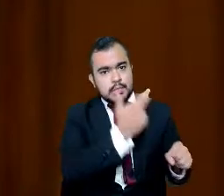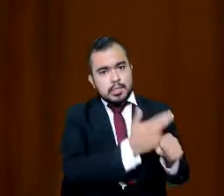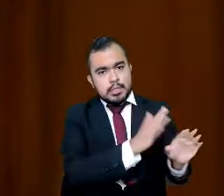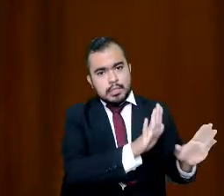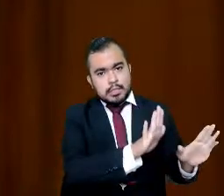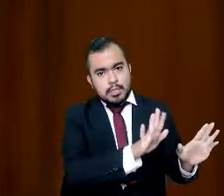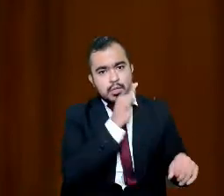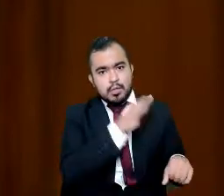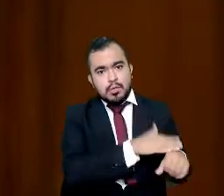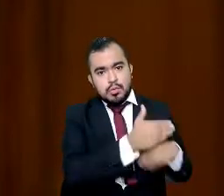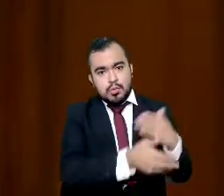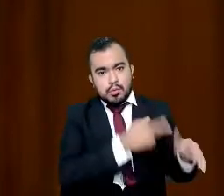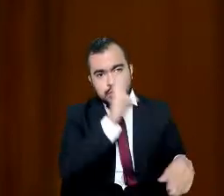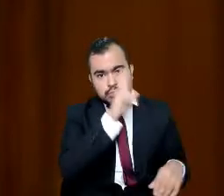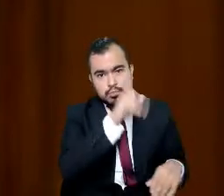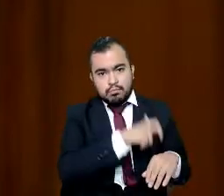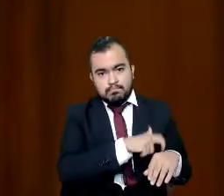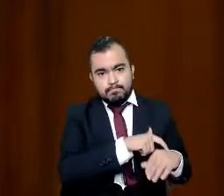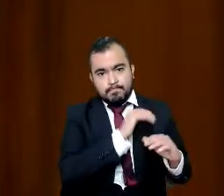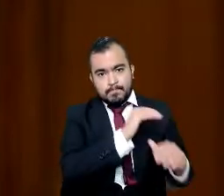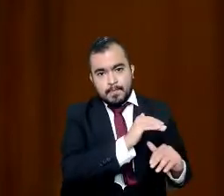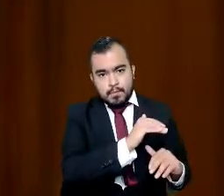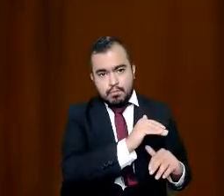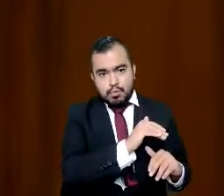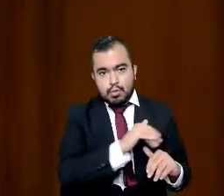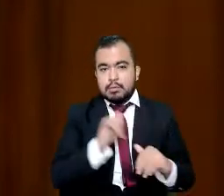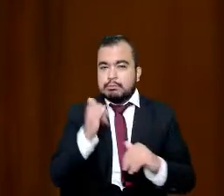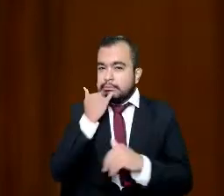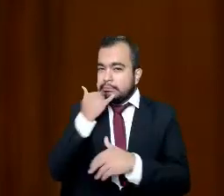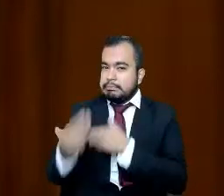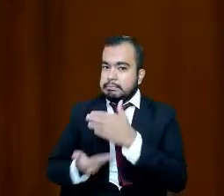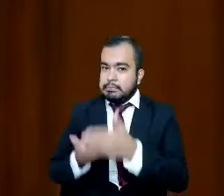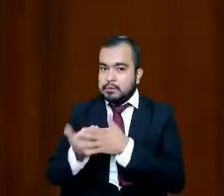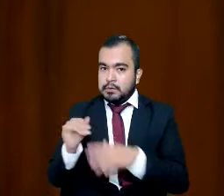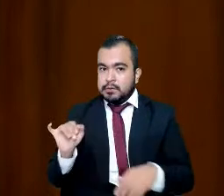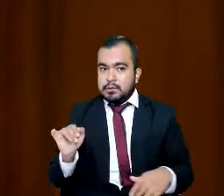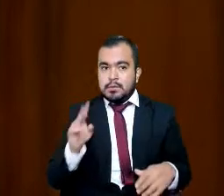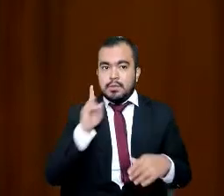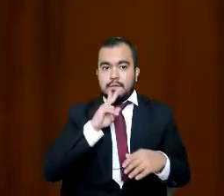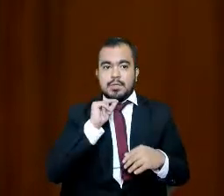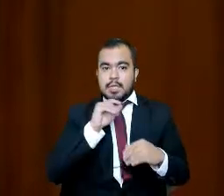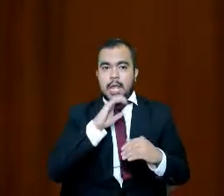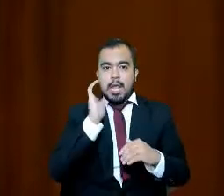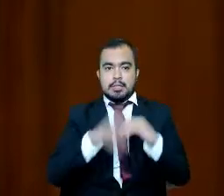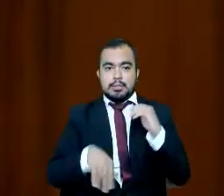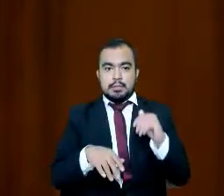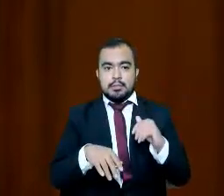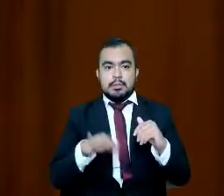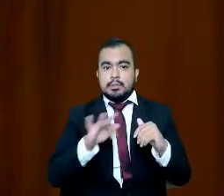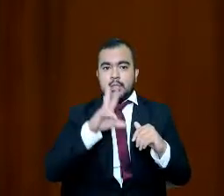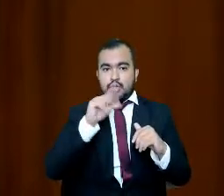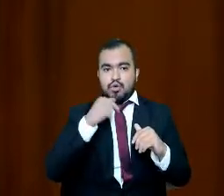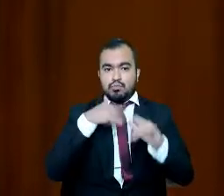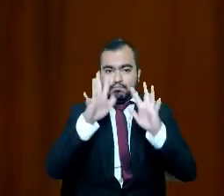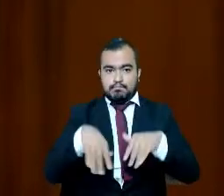más con todo respeto le recuerdo el tiempo. Sí, discúlpeme. A ver, ya casi acabo. Si no, les mando por escrito,